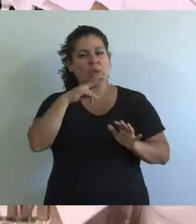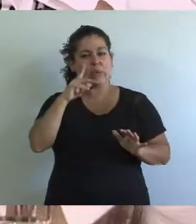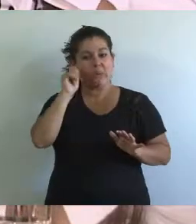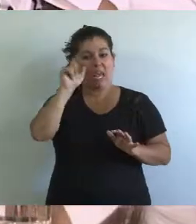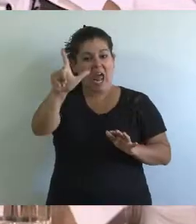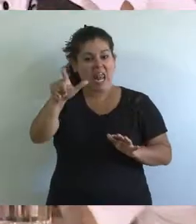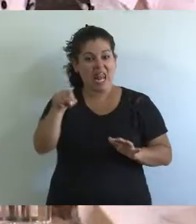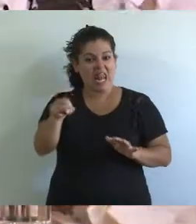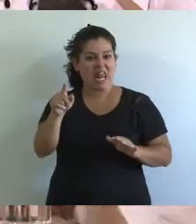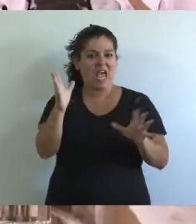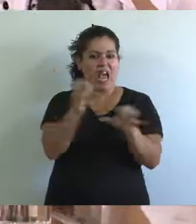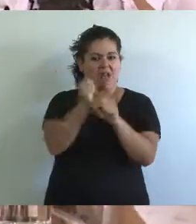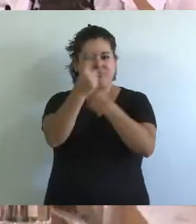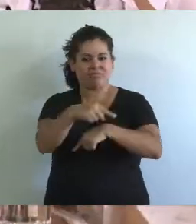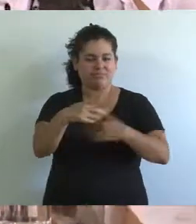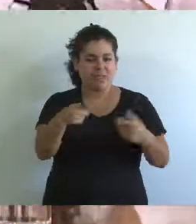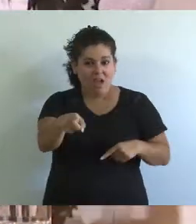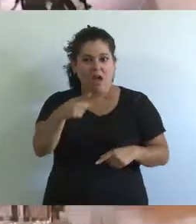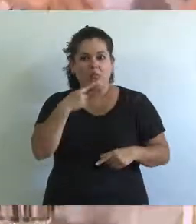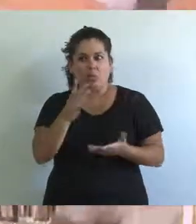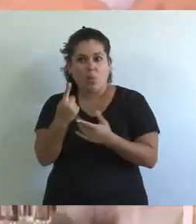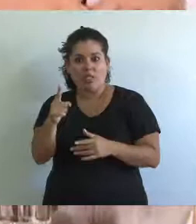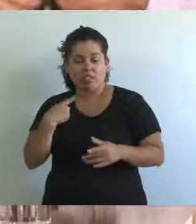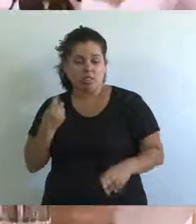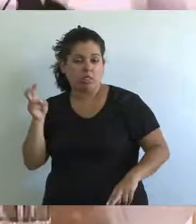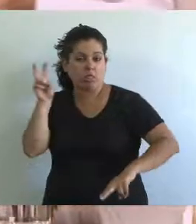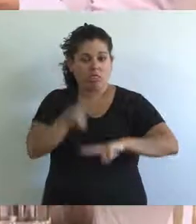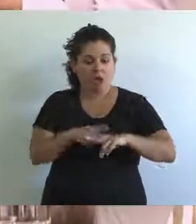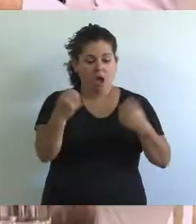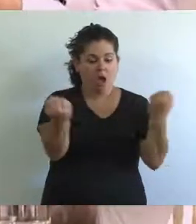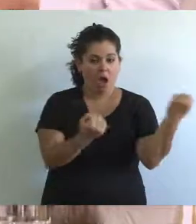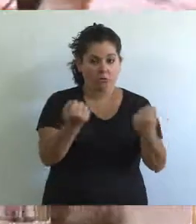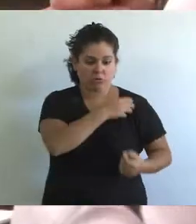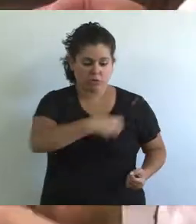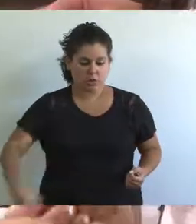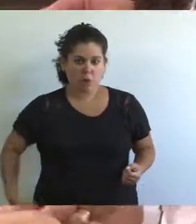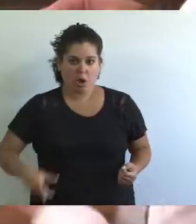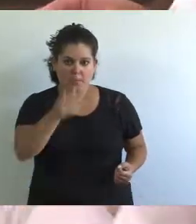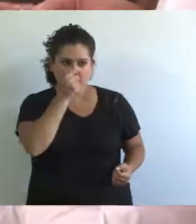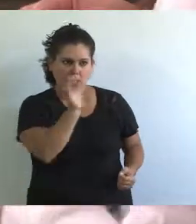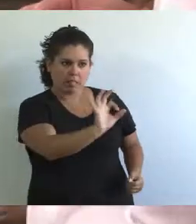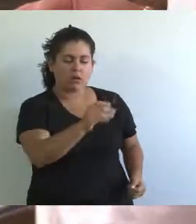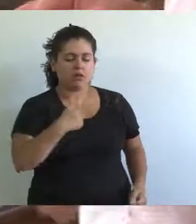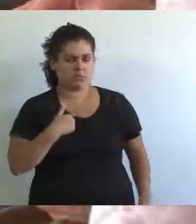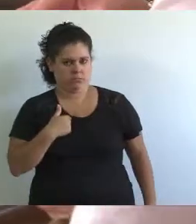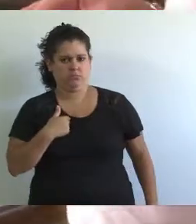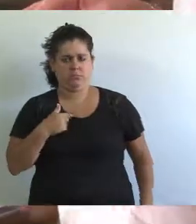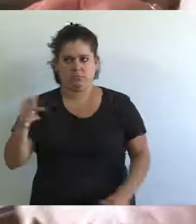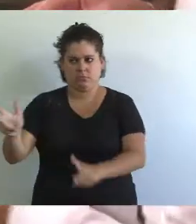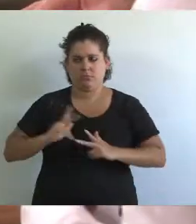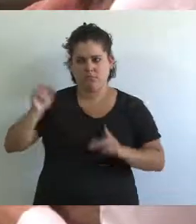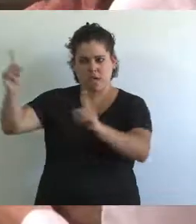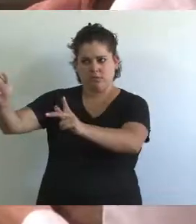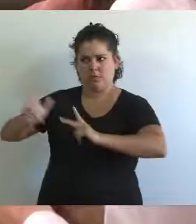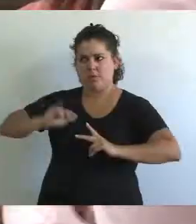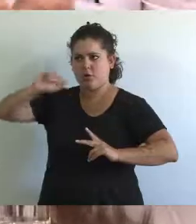que los chicos que aprendían en la escuela a ponerse el cinturón de seguridad, cuando subían al auto con el papá y el papá no lo hacía, le decía, la maestra me dijo que te tenés que